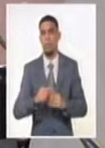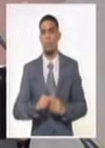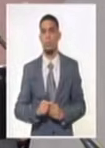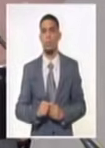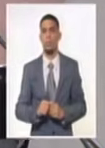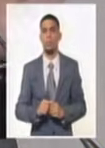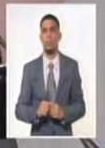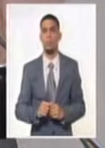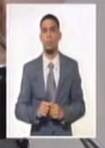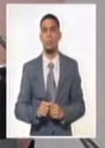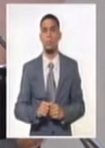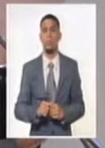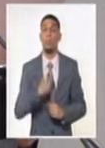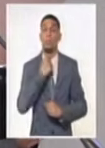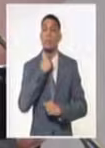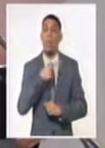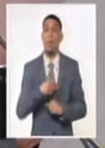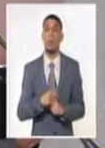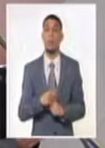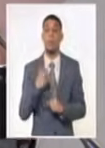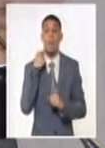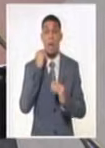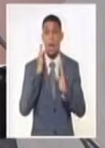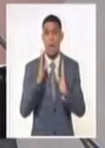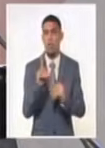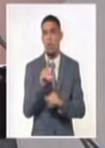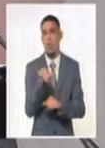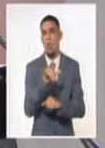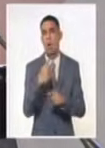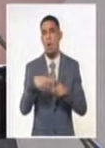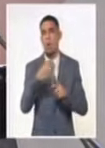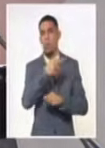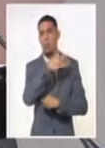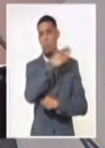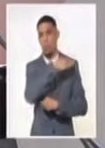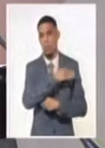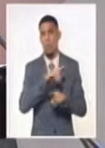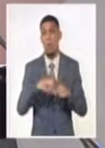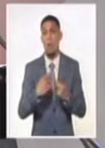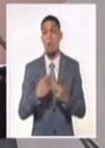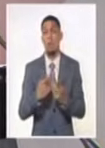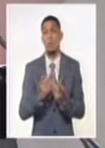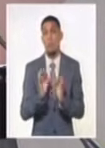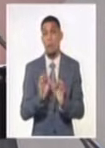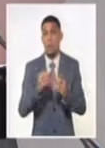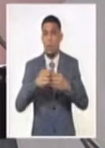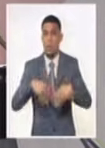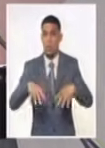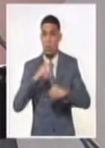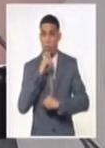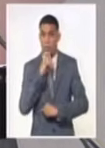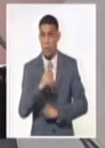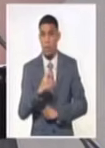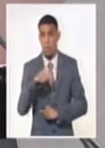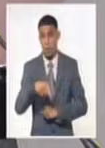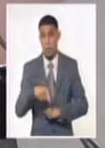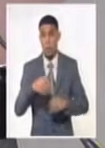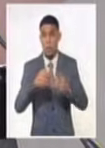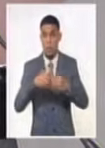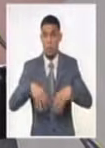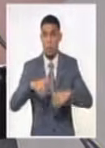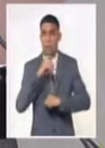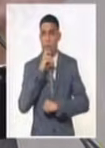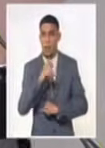semestre como el de cursos escolares anteriores. Es un semestre adaptado a la situación, a las condiciones que está viviendo el